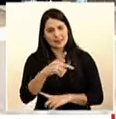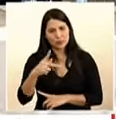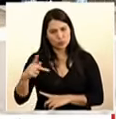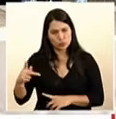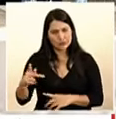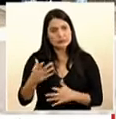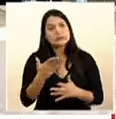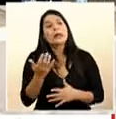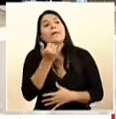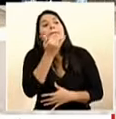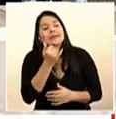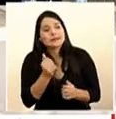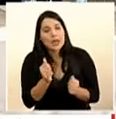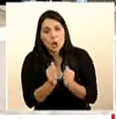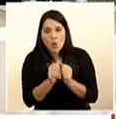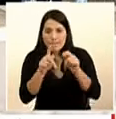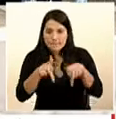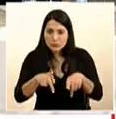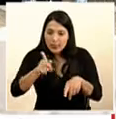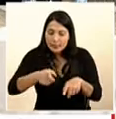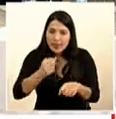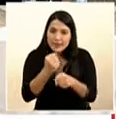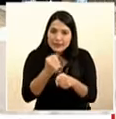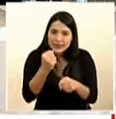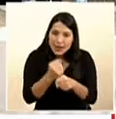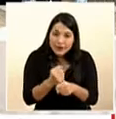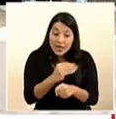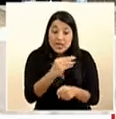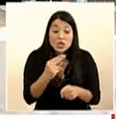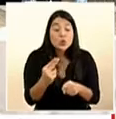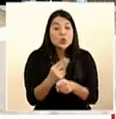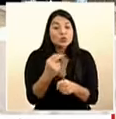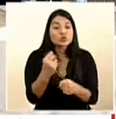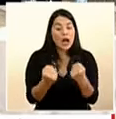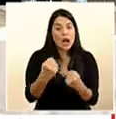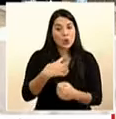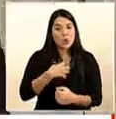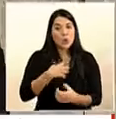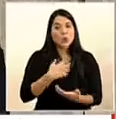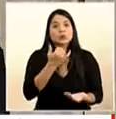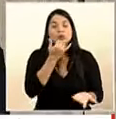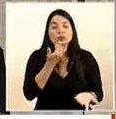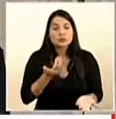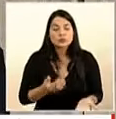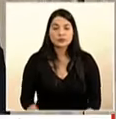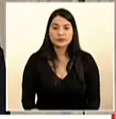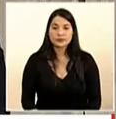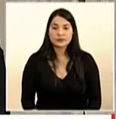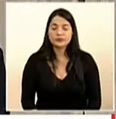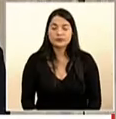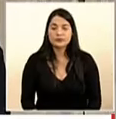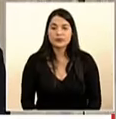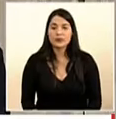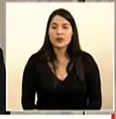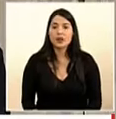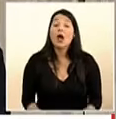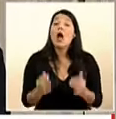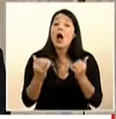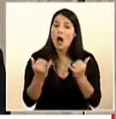con la gente que tiene que trabajar y viaja en su vehículo propio una de las excepciones